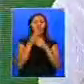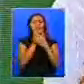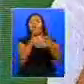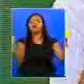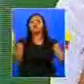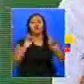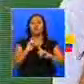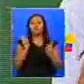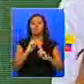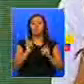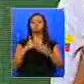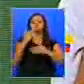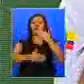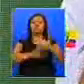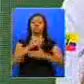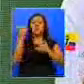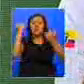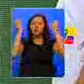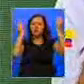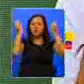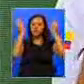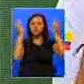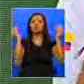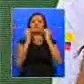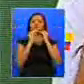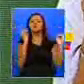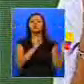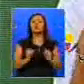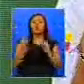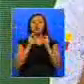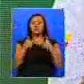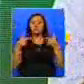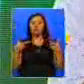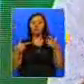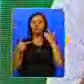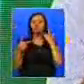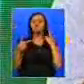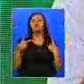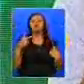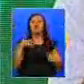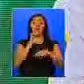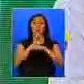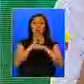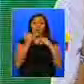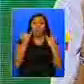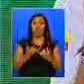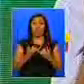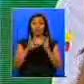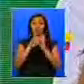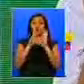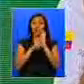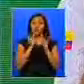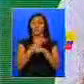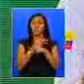lo que genere innovación, para que genere industrialización. Y el Ecuador, en nuestro Código de la Producción, está